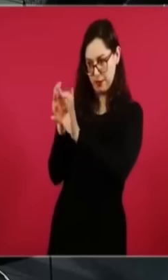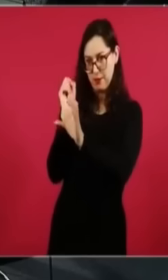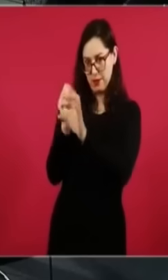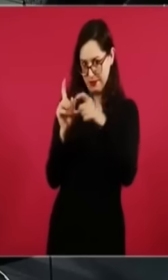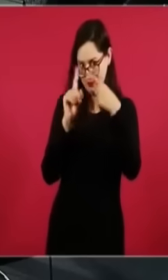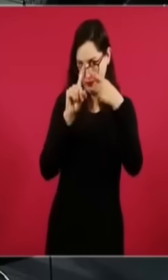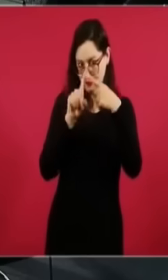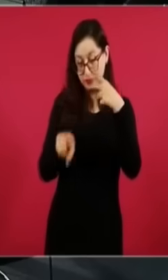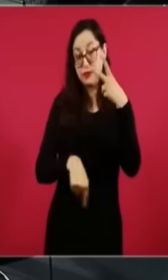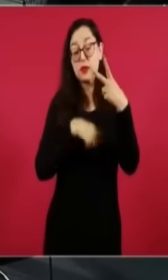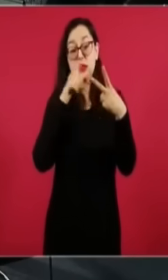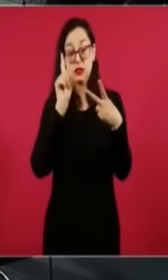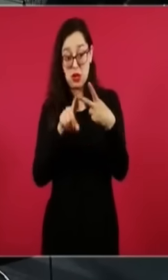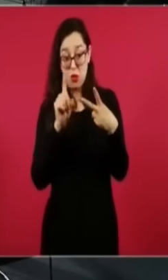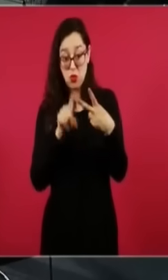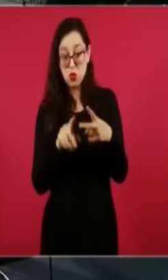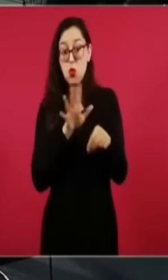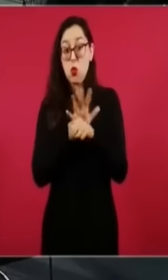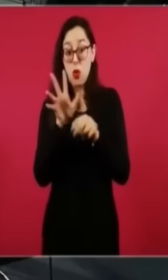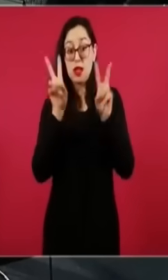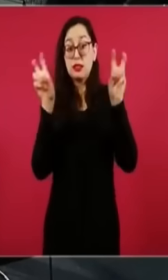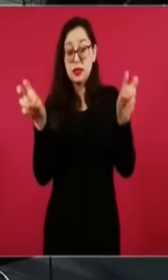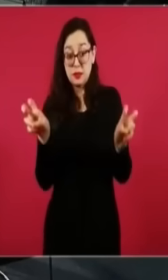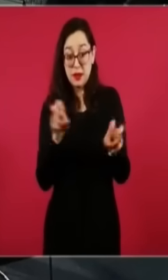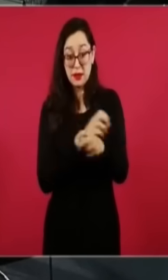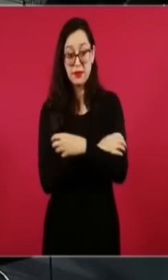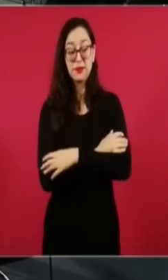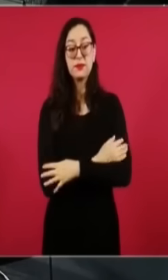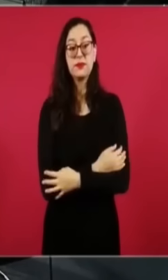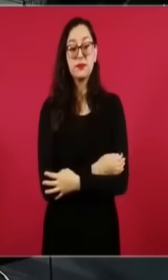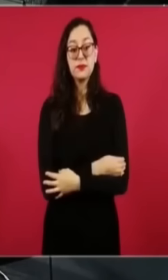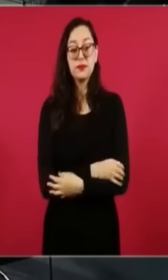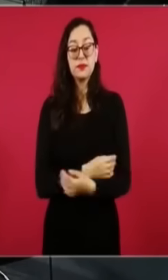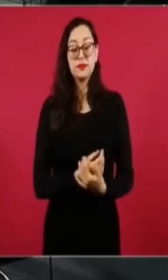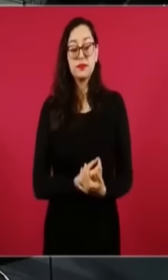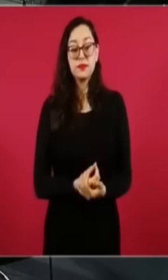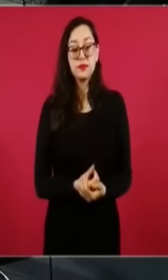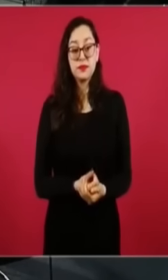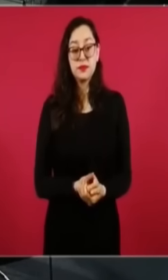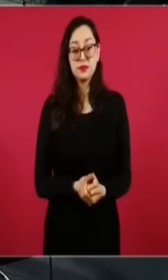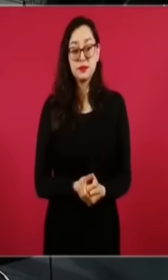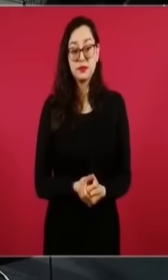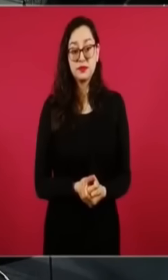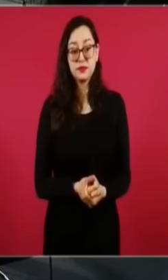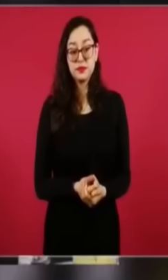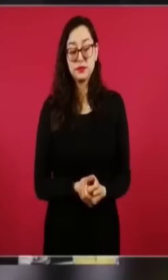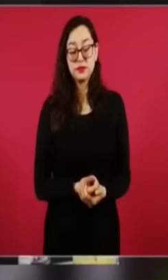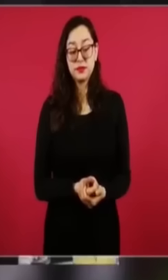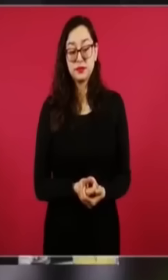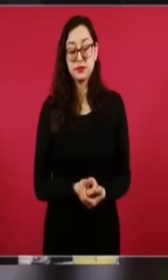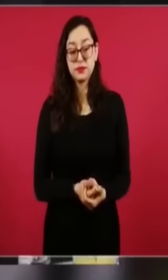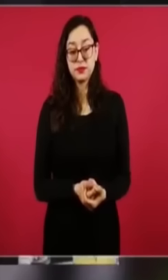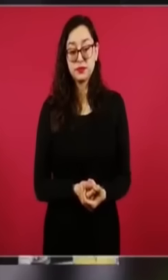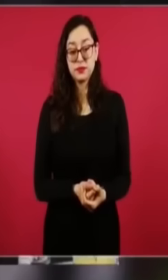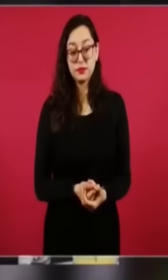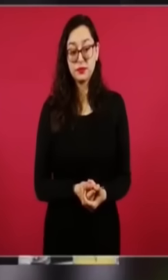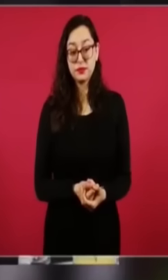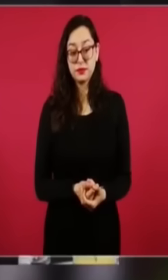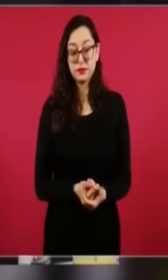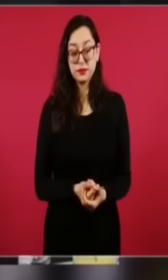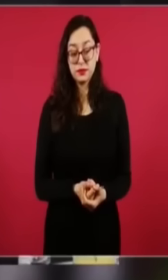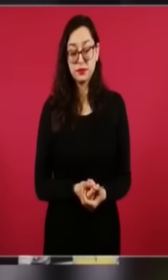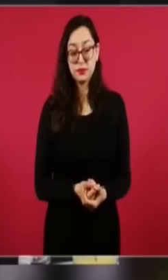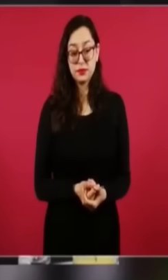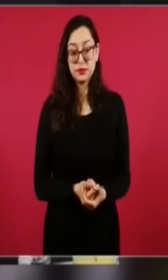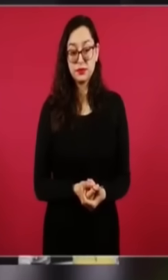from the US. And the question is whether we want to depend on remittances to reduce poverty in